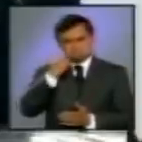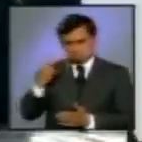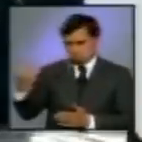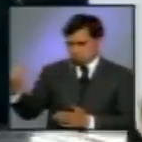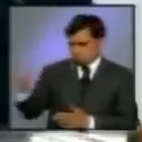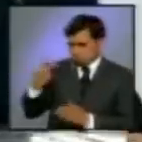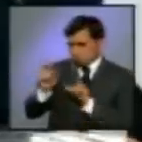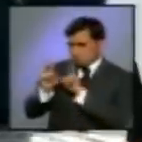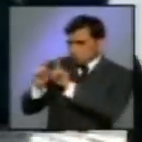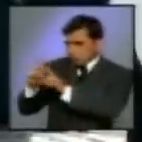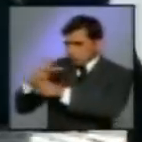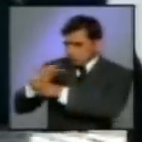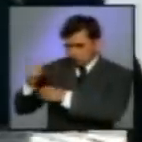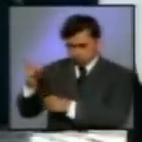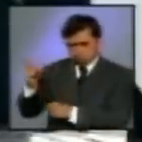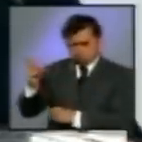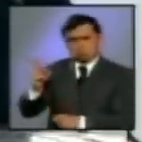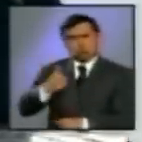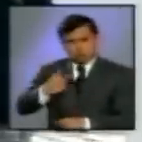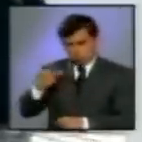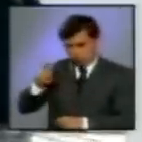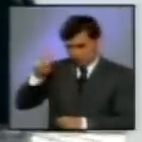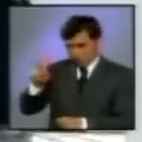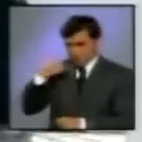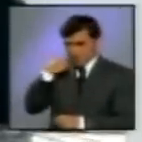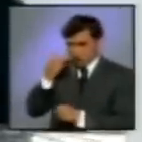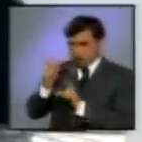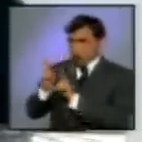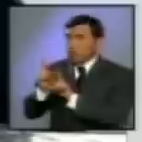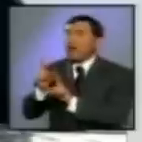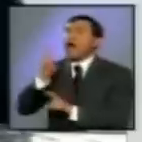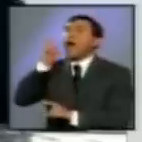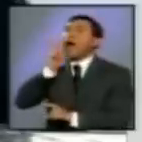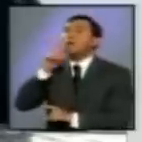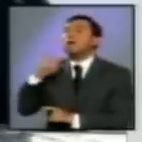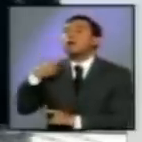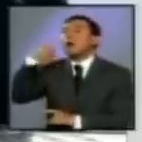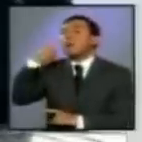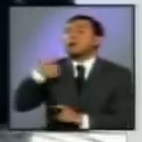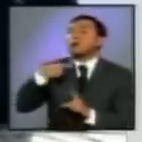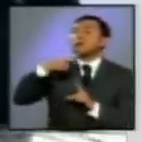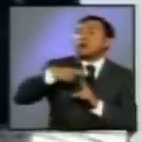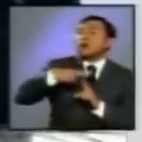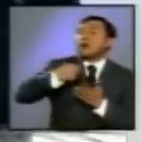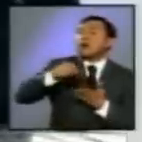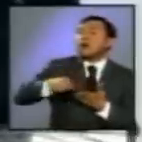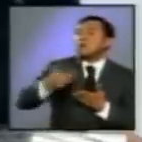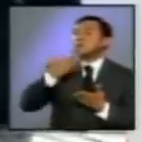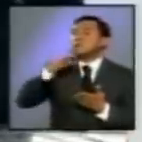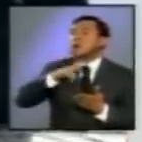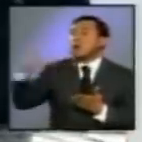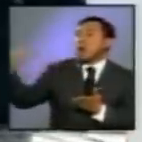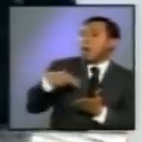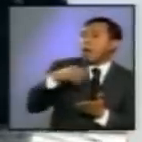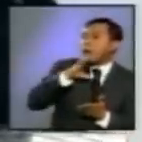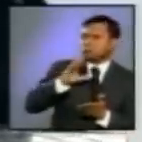que no quiero para México. Alguien que pida que se le venga a revisar la tarea. En fin, los hechos hablan por sí